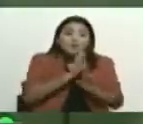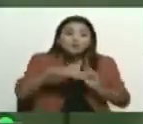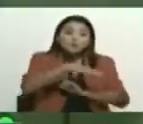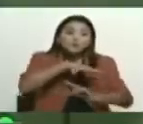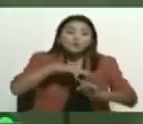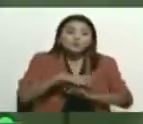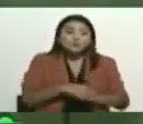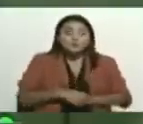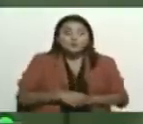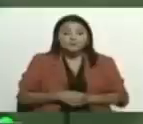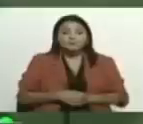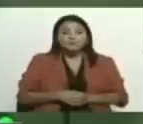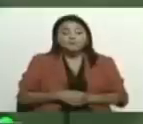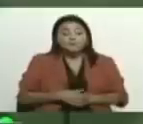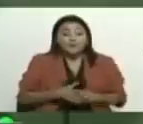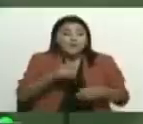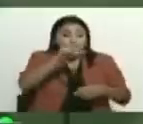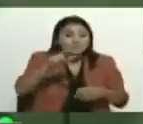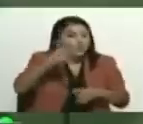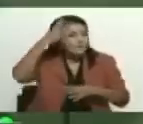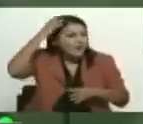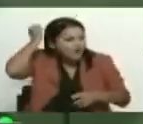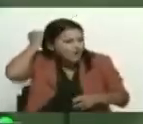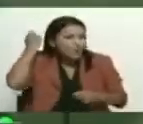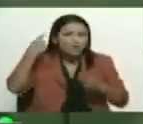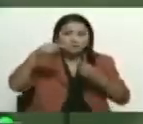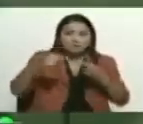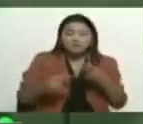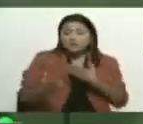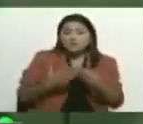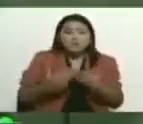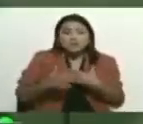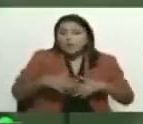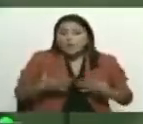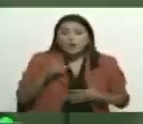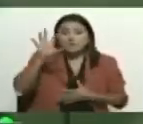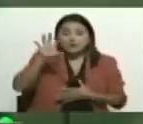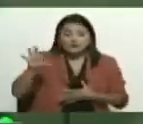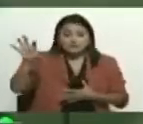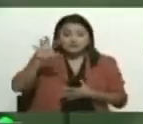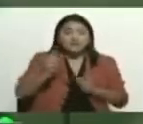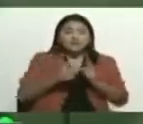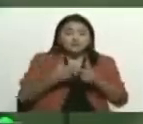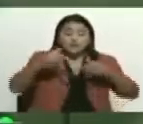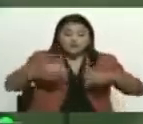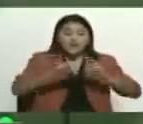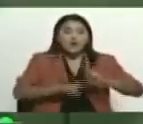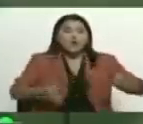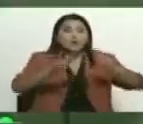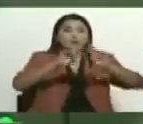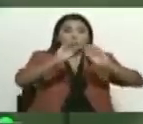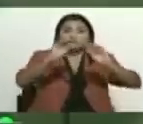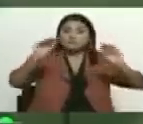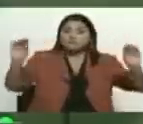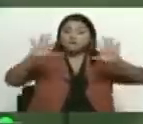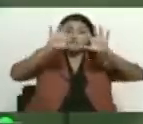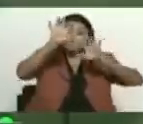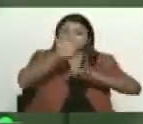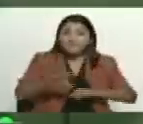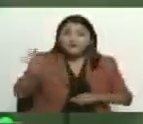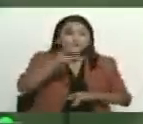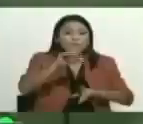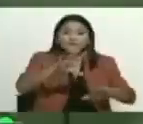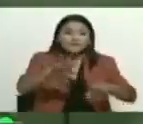de todos los enviados diplomáticos del mundo, sin importar su nacionalidad. Desde la ONU hacemos un llamado a todos los países a